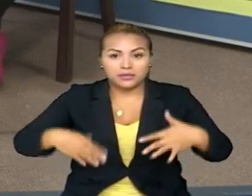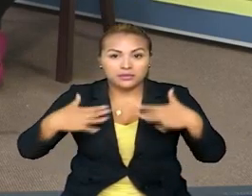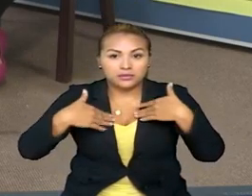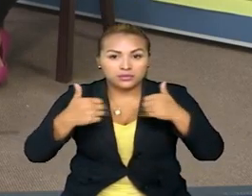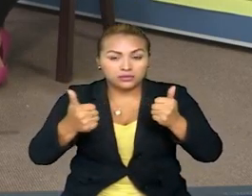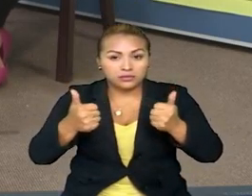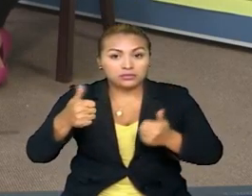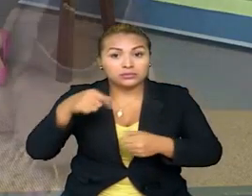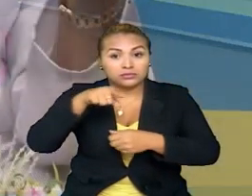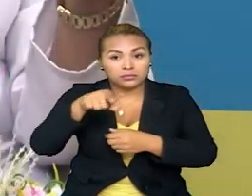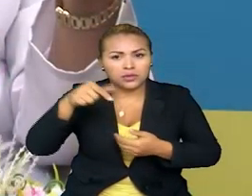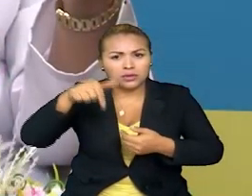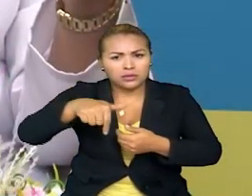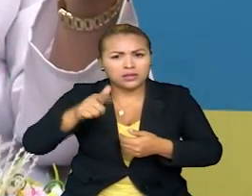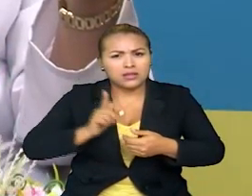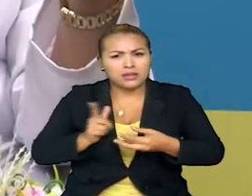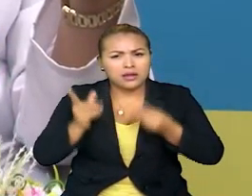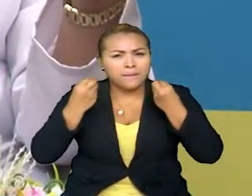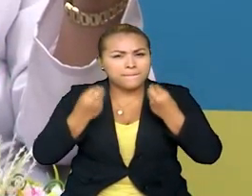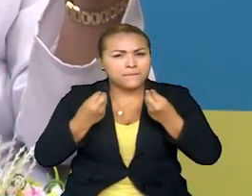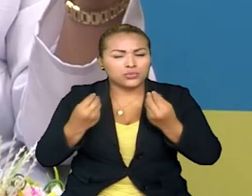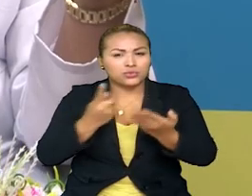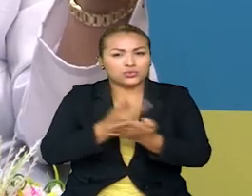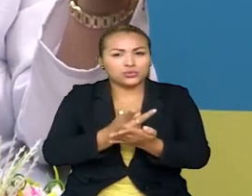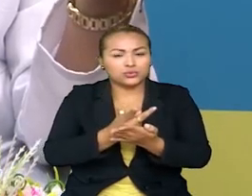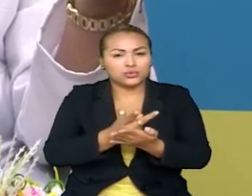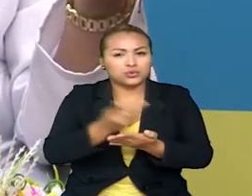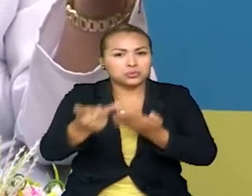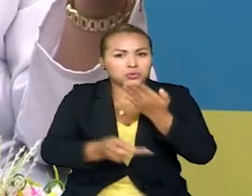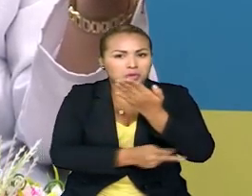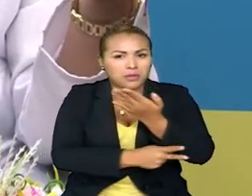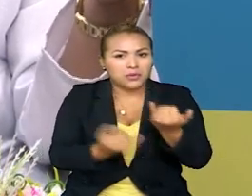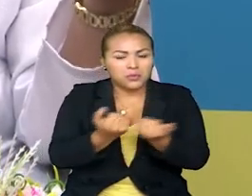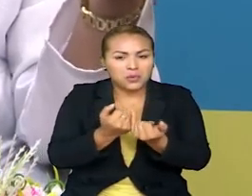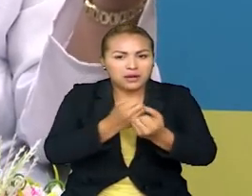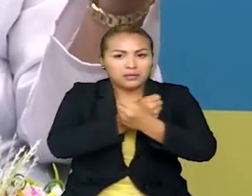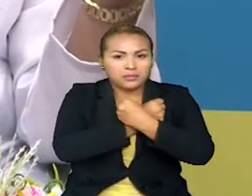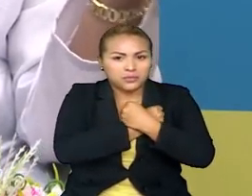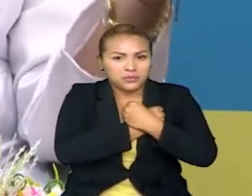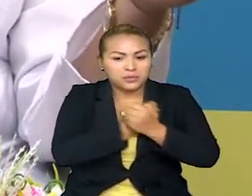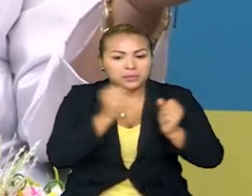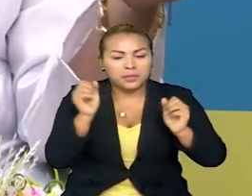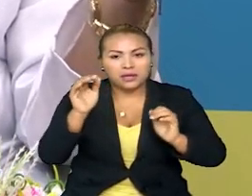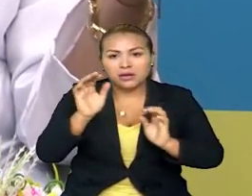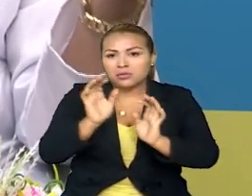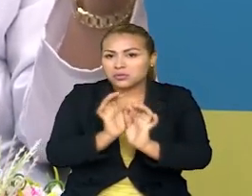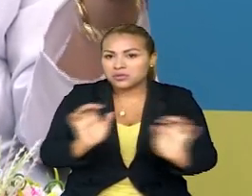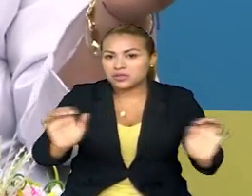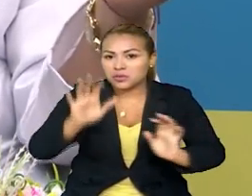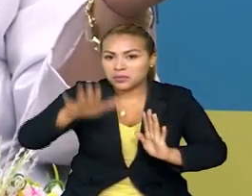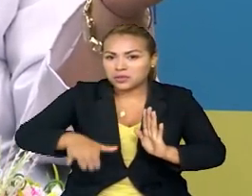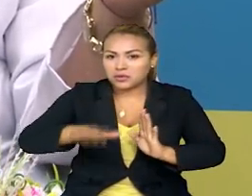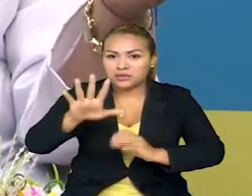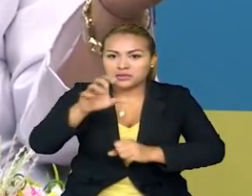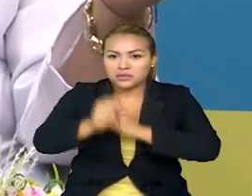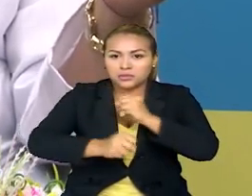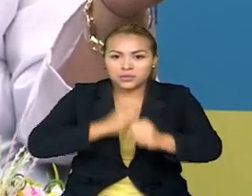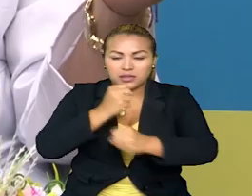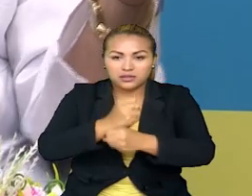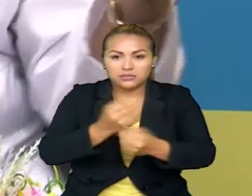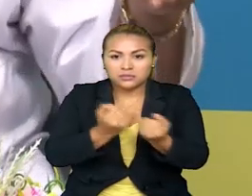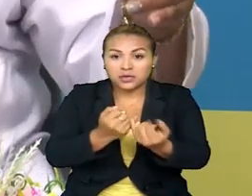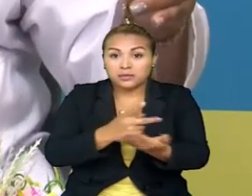ministerio de salud tiene un sinnúmero de programas tenemos el programa de amor que para él el programa para los niños menores de 5 años donde el programa